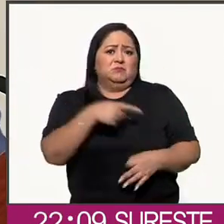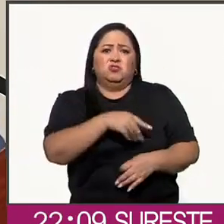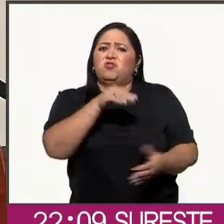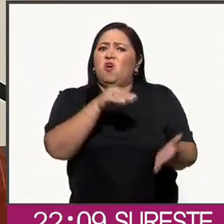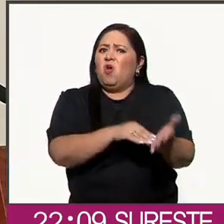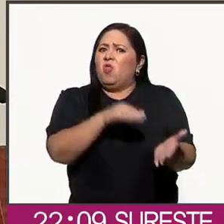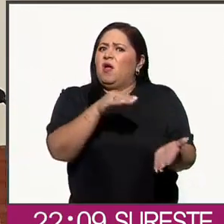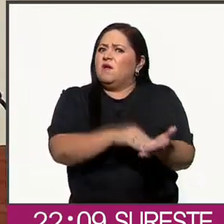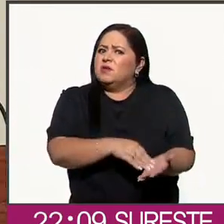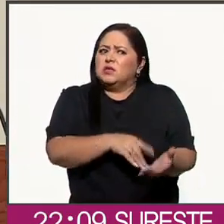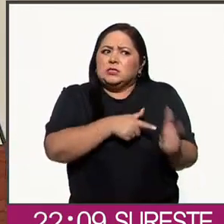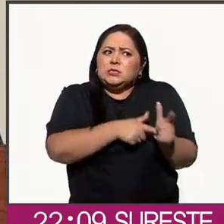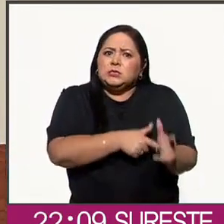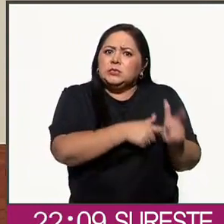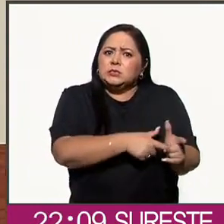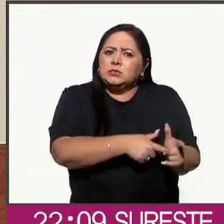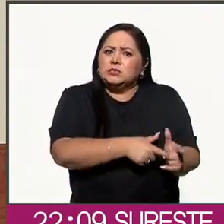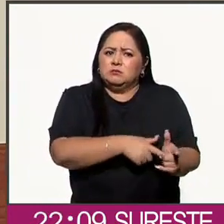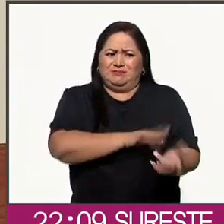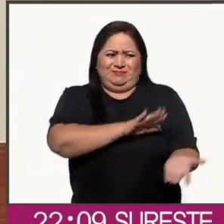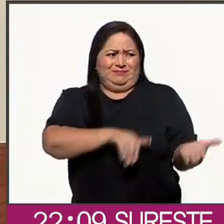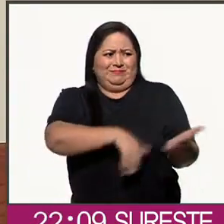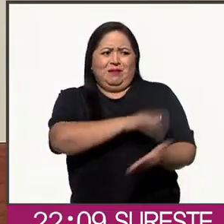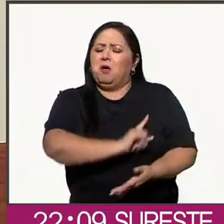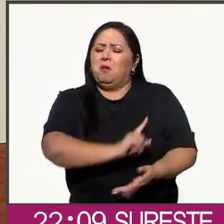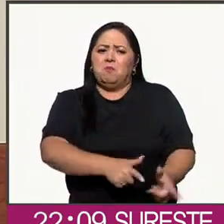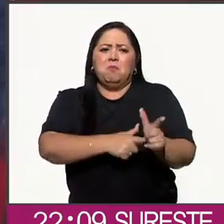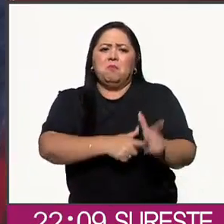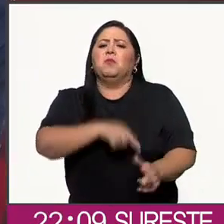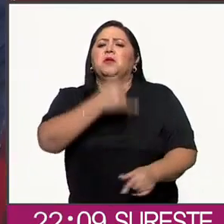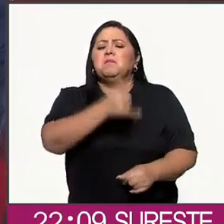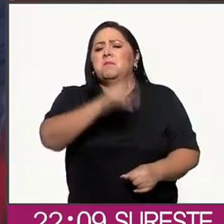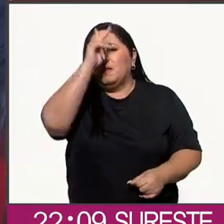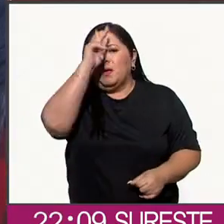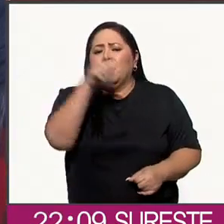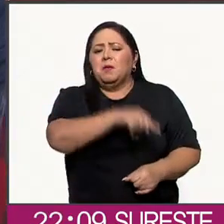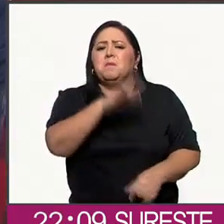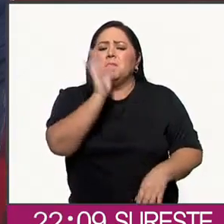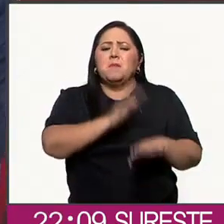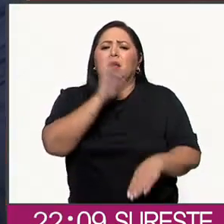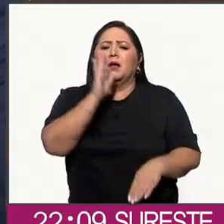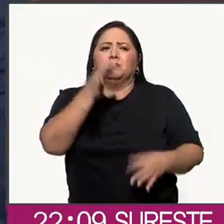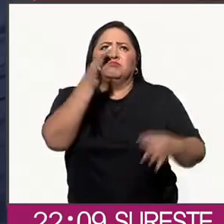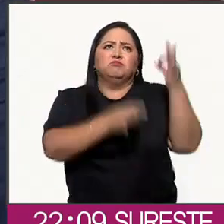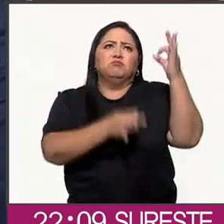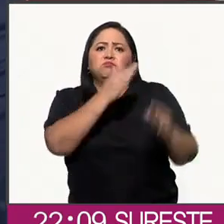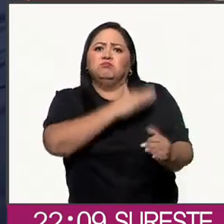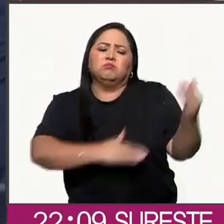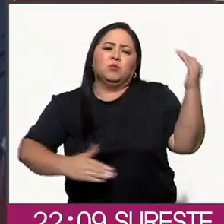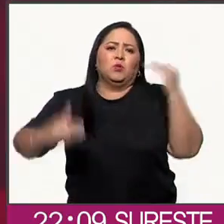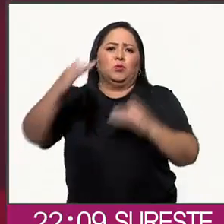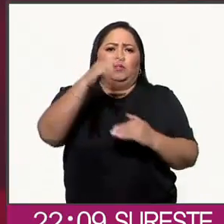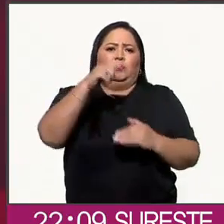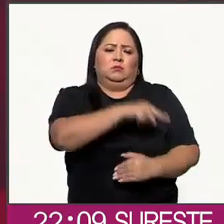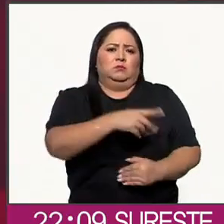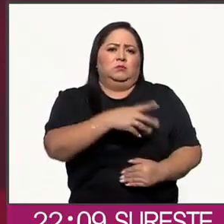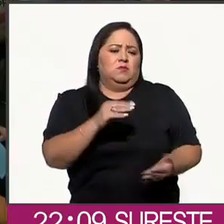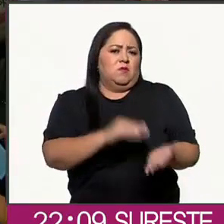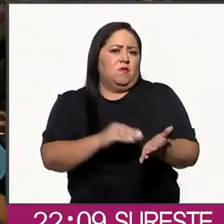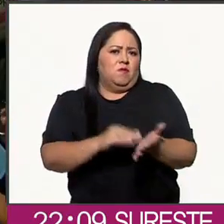influencia y sobre todo que pertenece al Supremo Poder